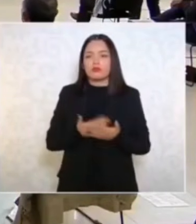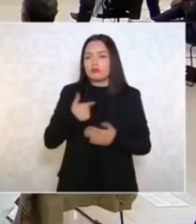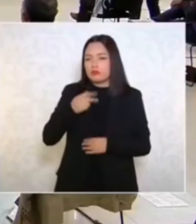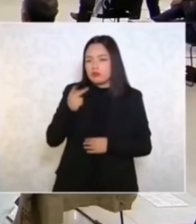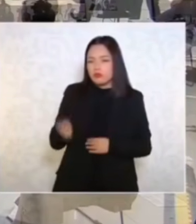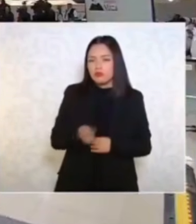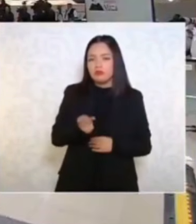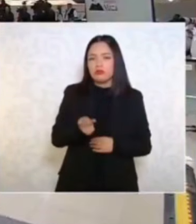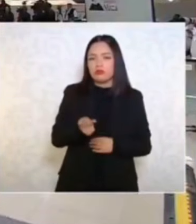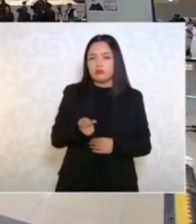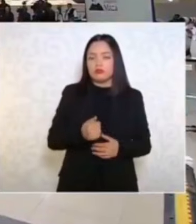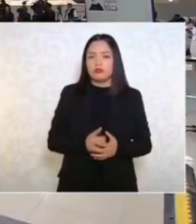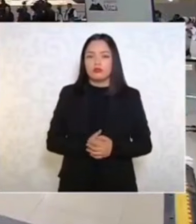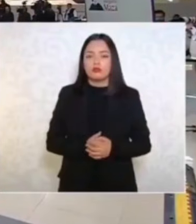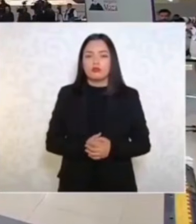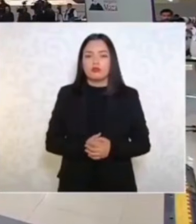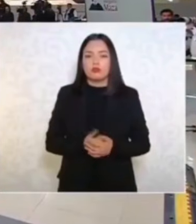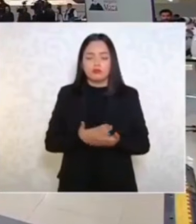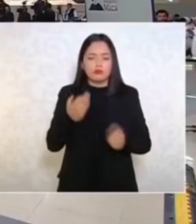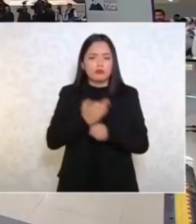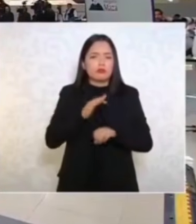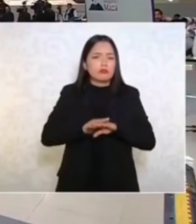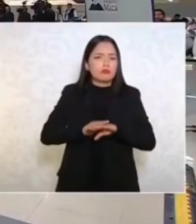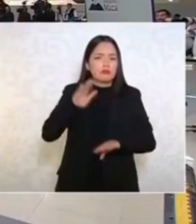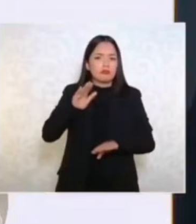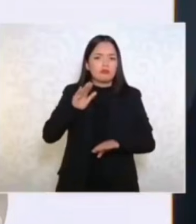justamente a la revisión del TEMEC, ¿no? Pues lo que muestra es que más allá